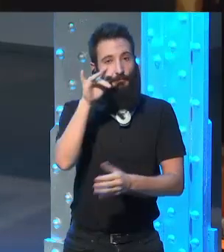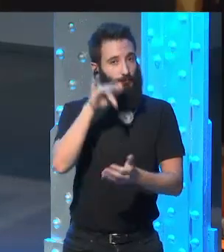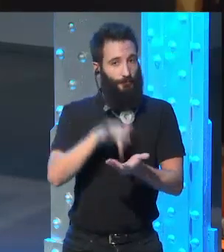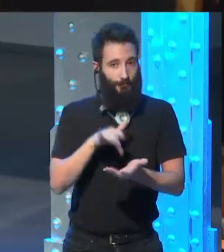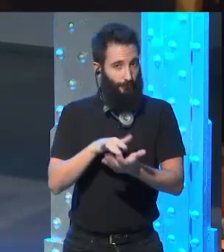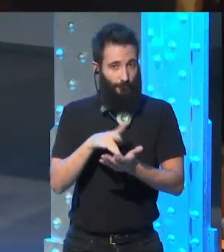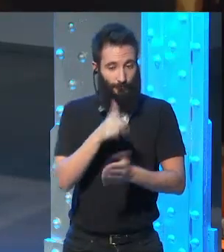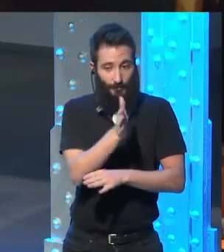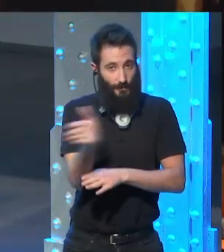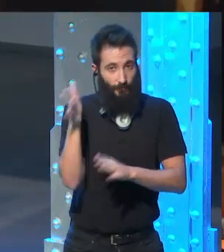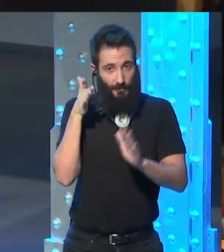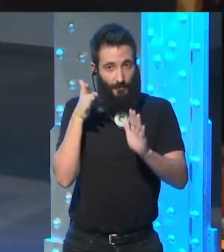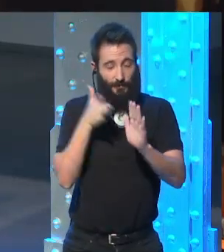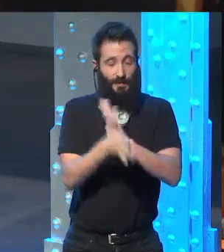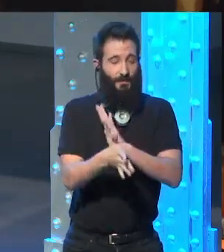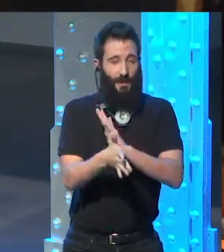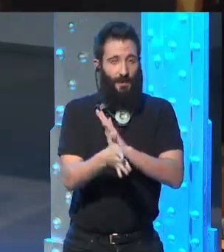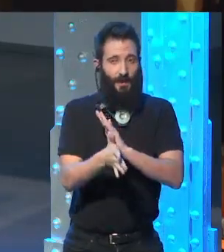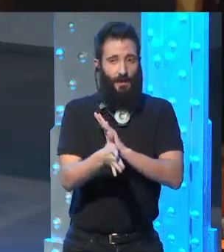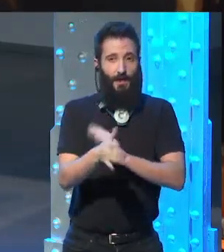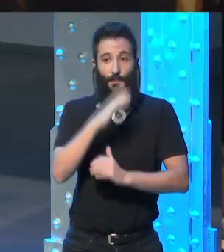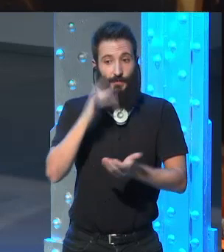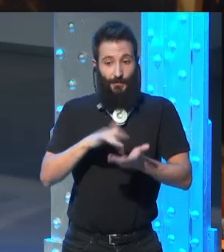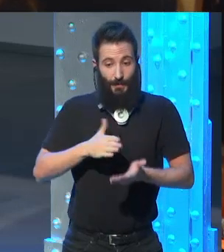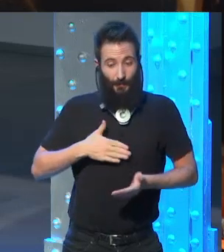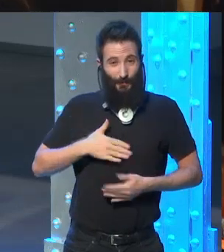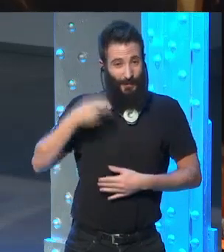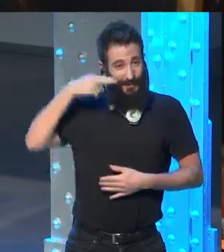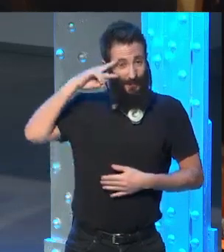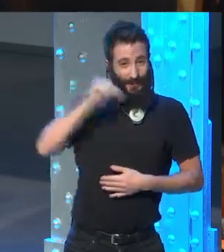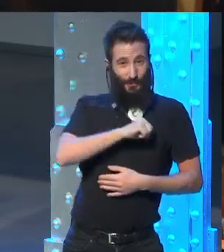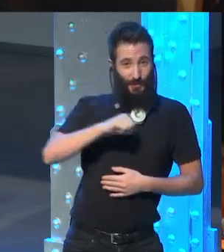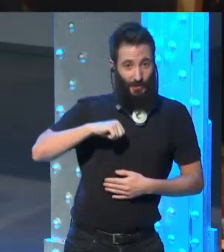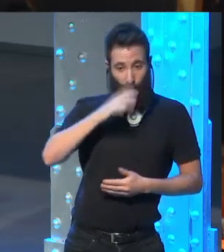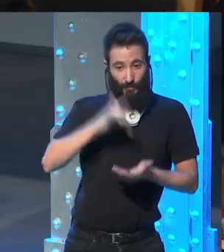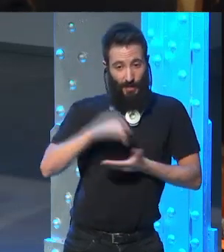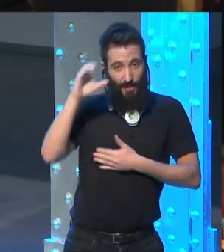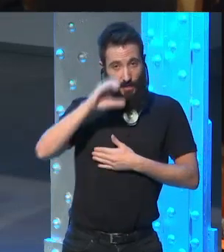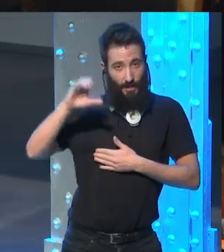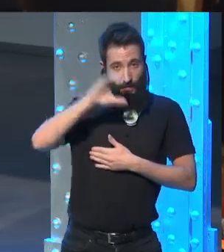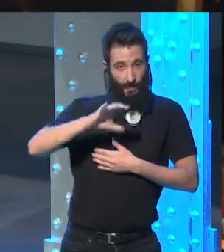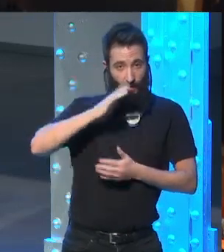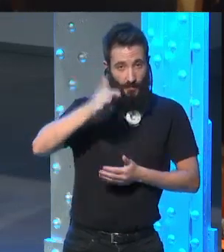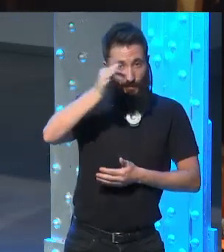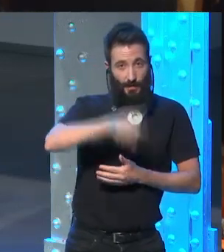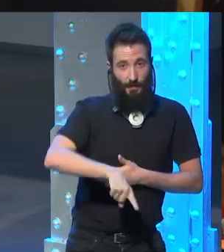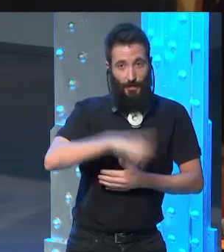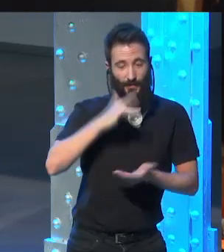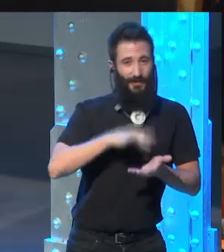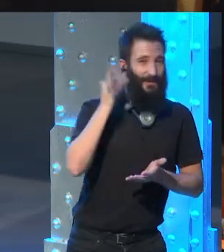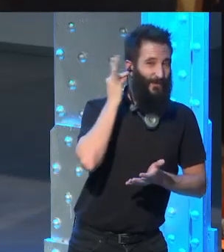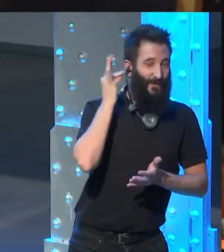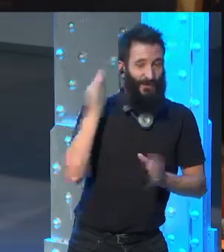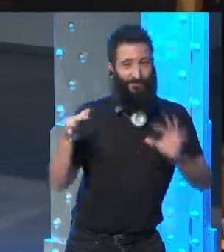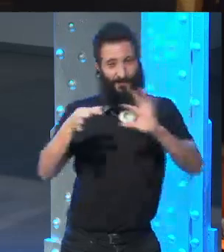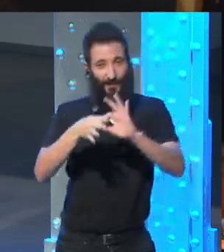trata sobre... la verdad, sobre mi propia experiencia como científico y también, bueno, un poco como mujer,